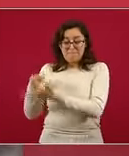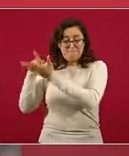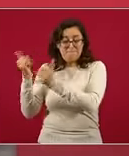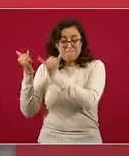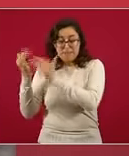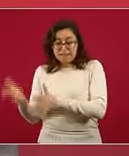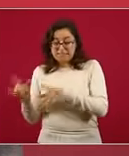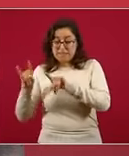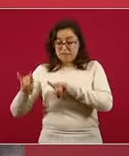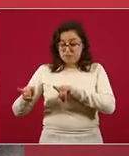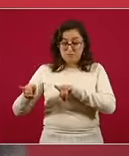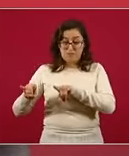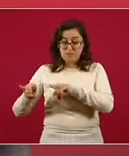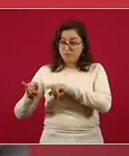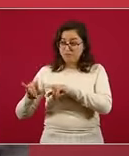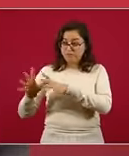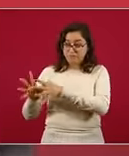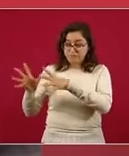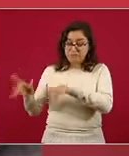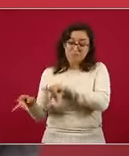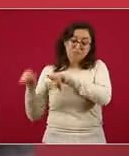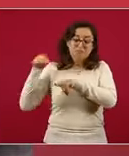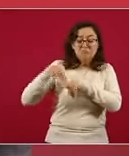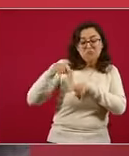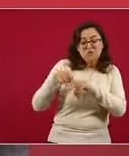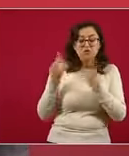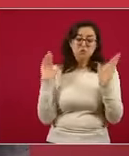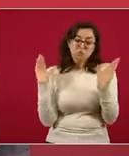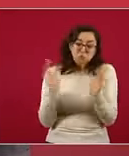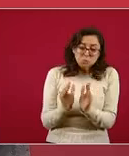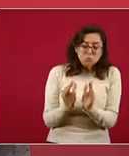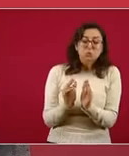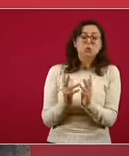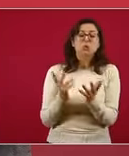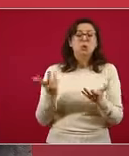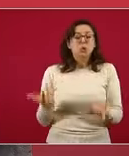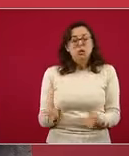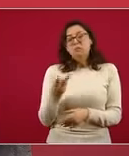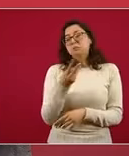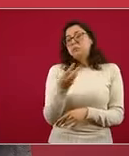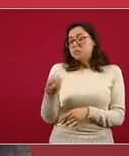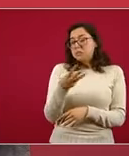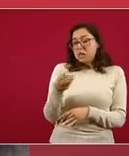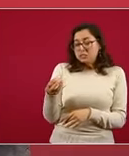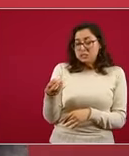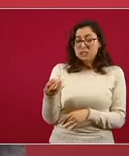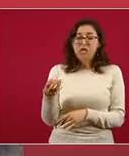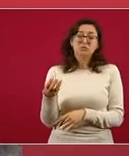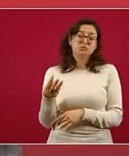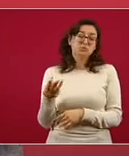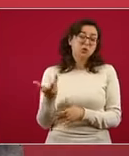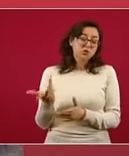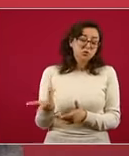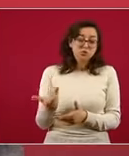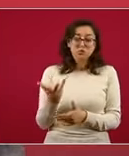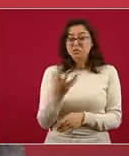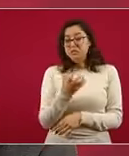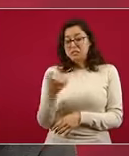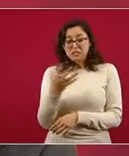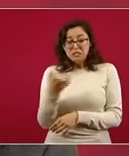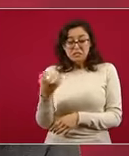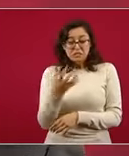automóvil tipo sedán de a lo mejor unos 300 o